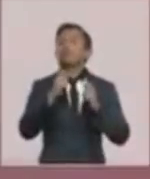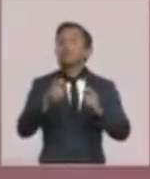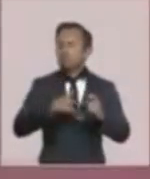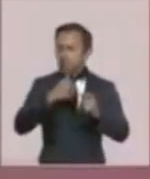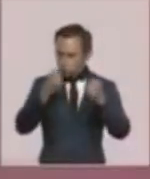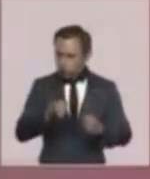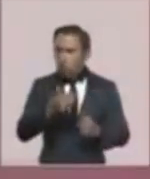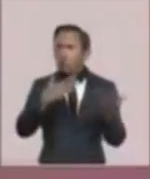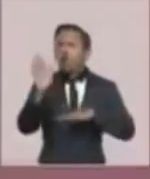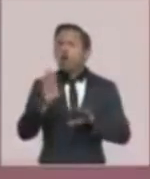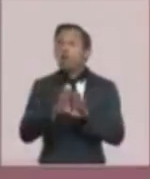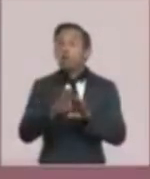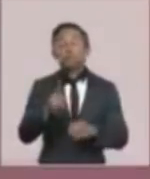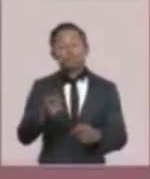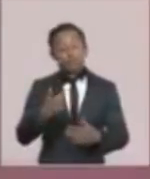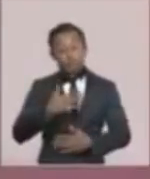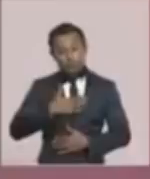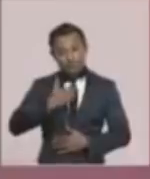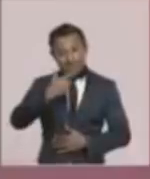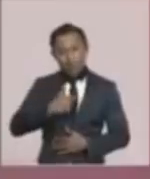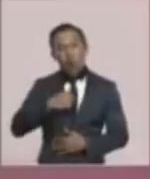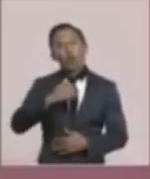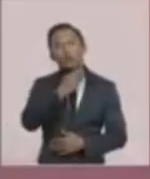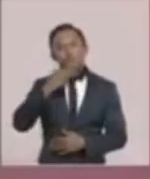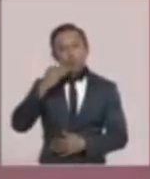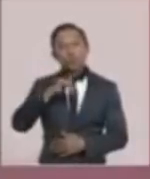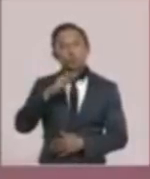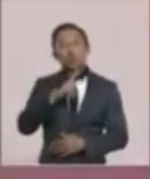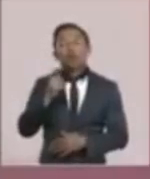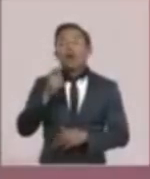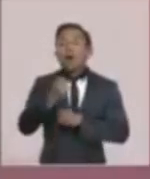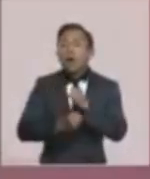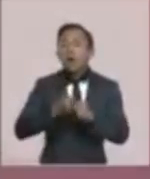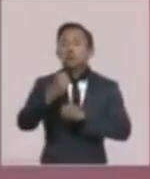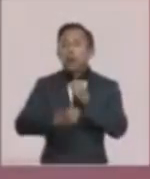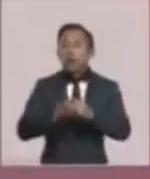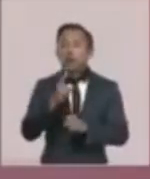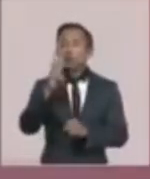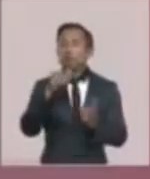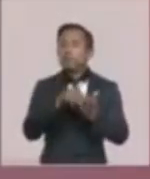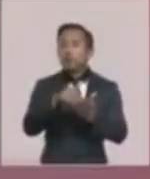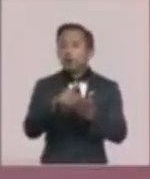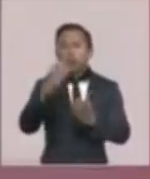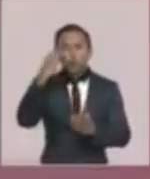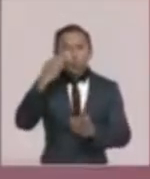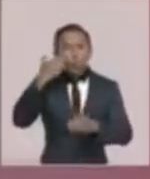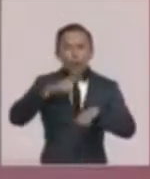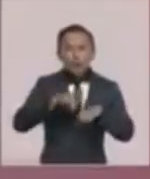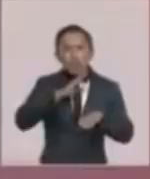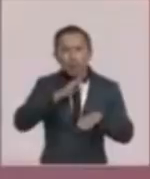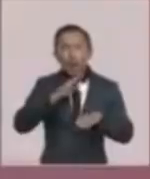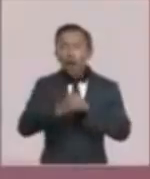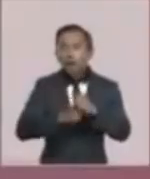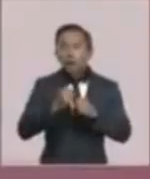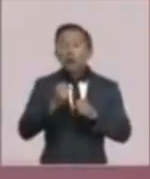seguridad. De 2 millones de delitos cada año, solo 3 de cada 100 se resuelven. Como a muchas